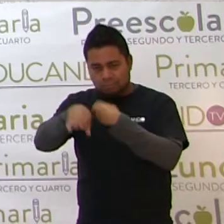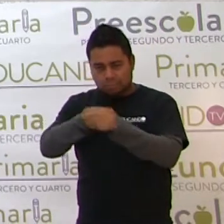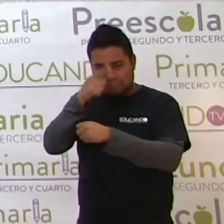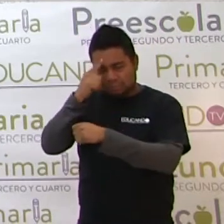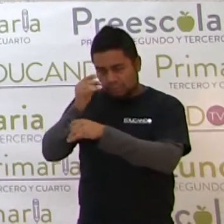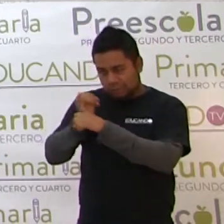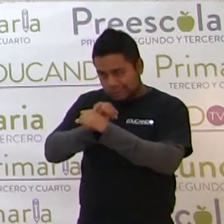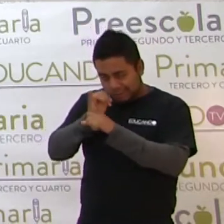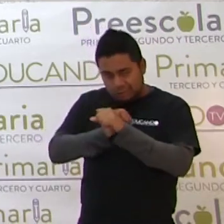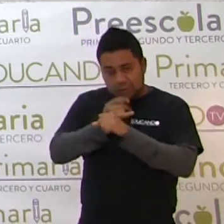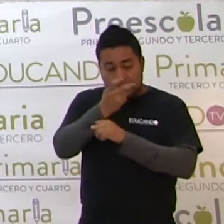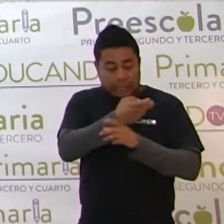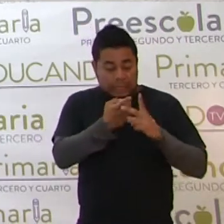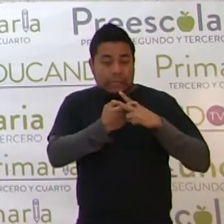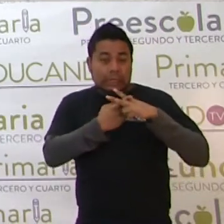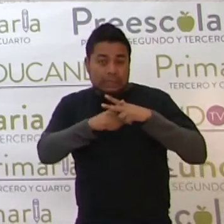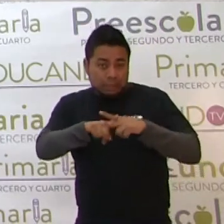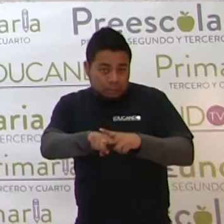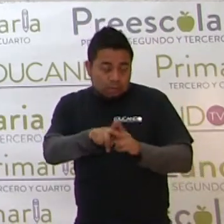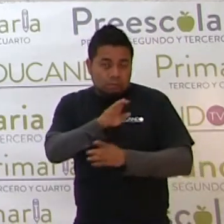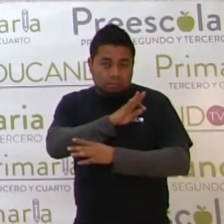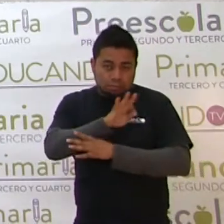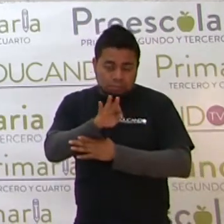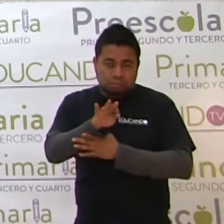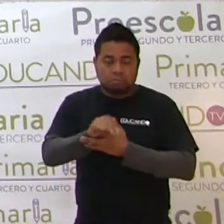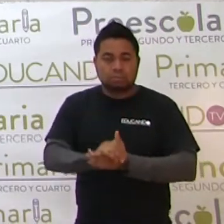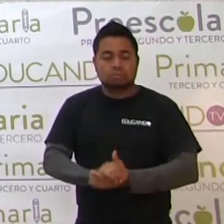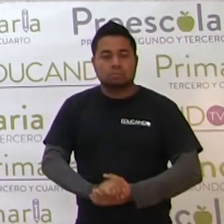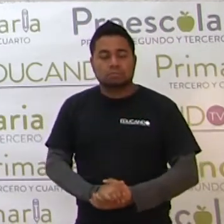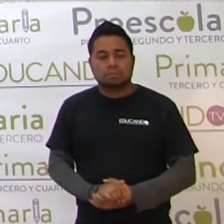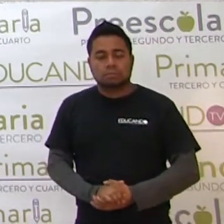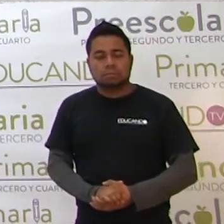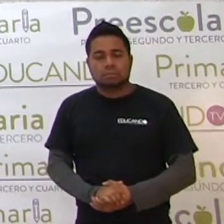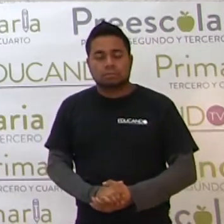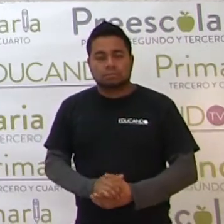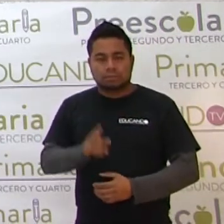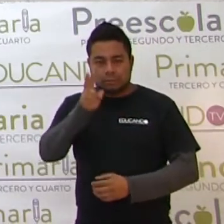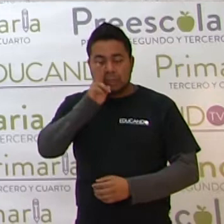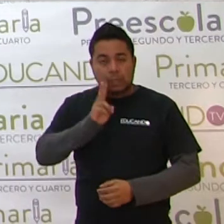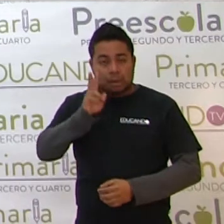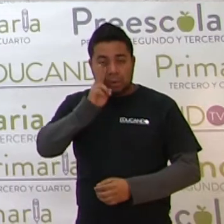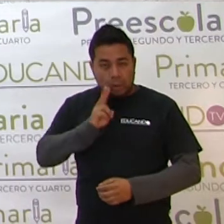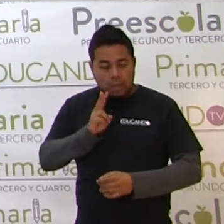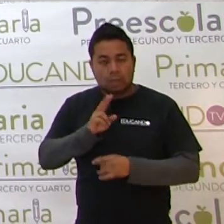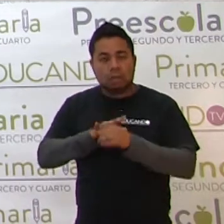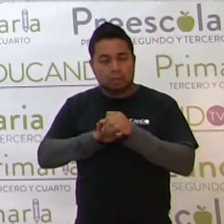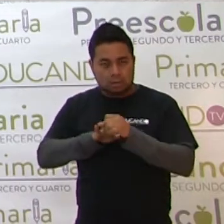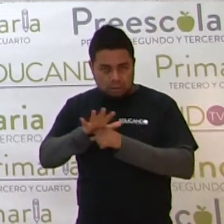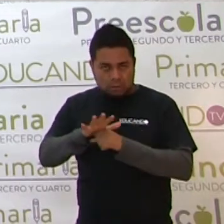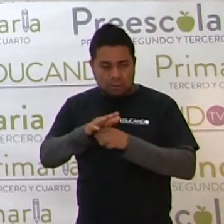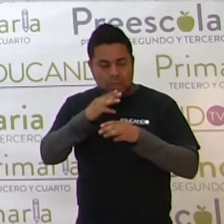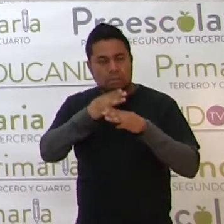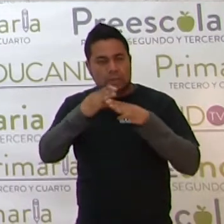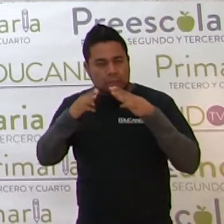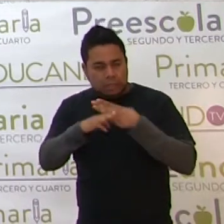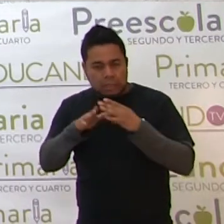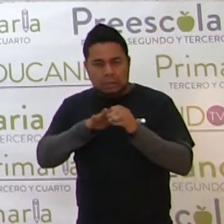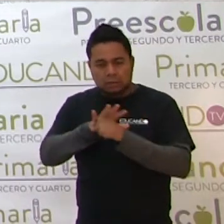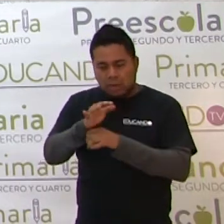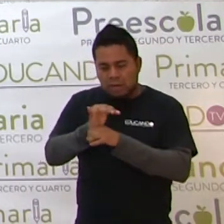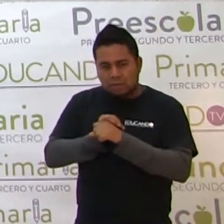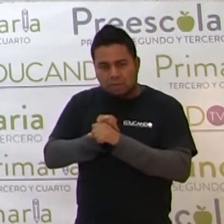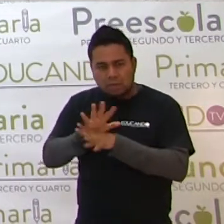punto podemos empezar. ¿Cuáles? Bueno, bien, a ver, fuentes de información, los materiales, manejo de la